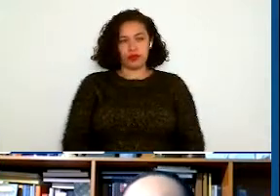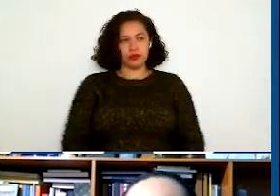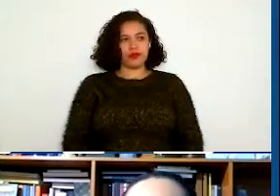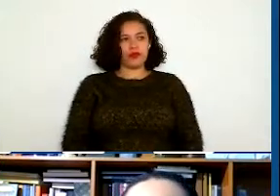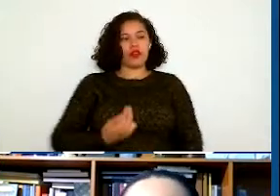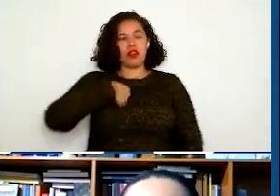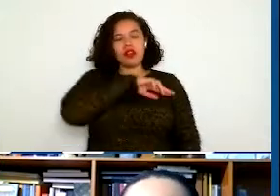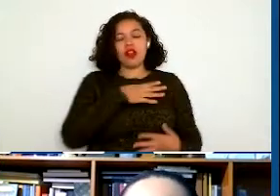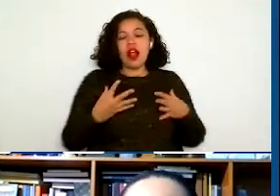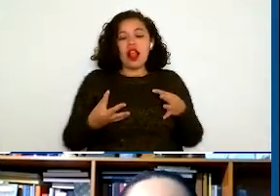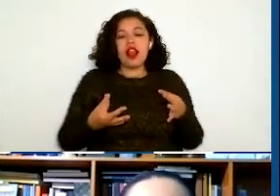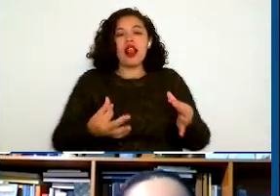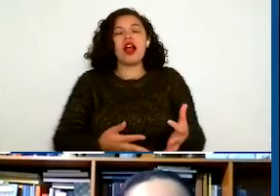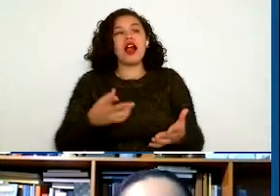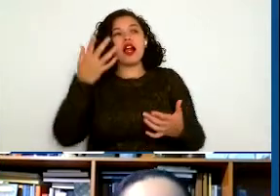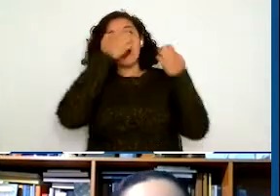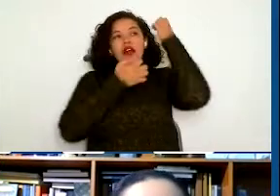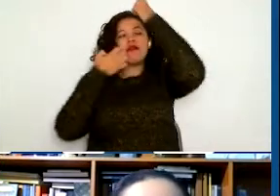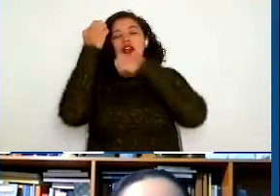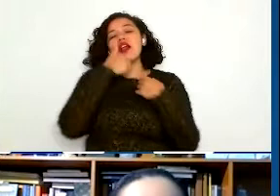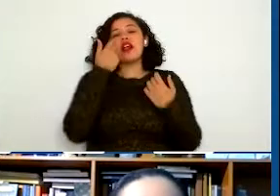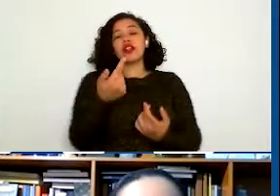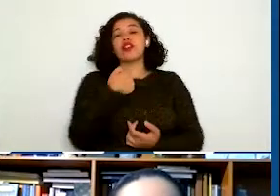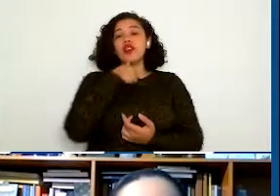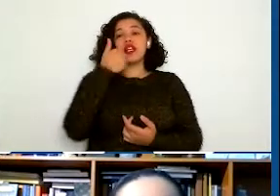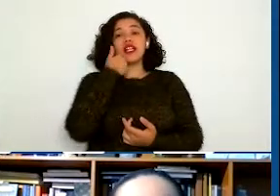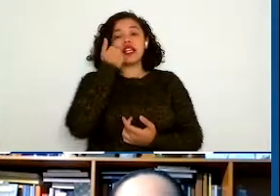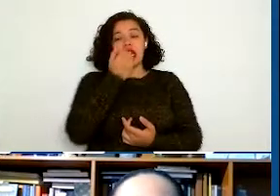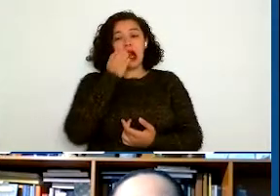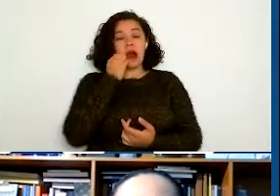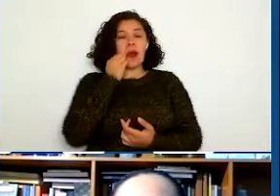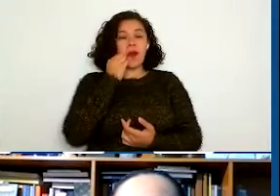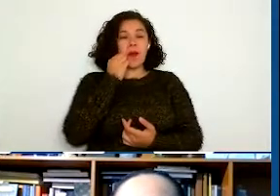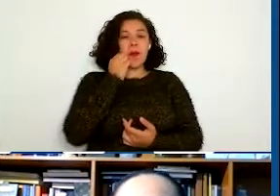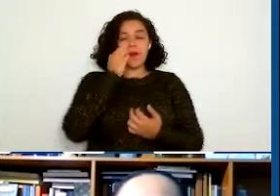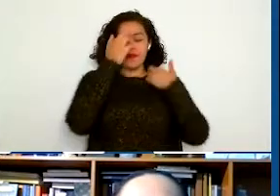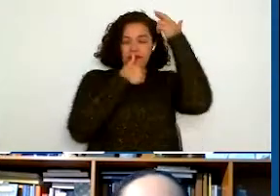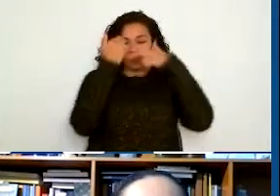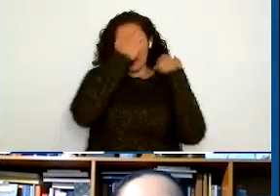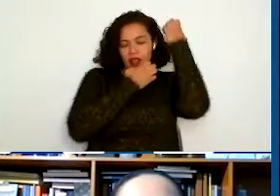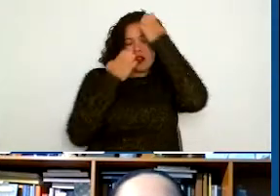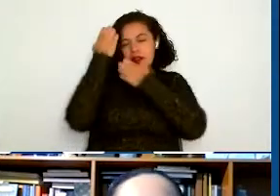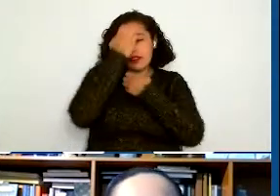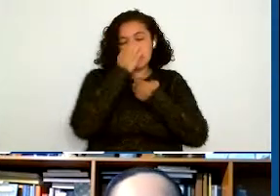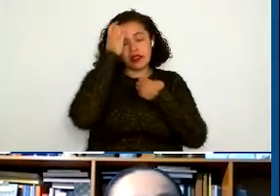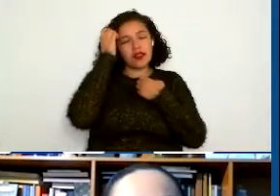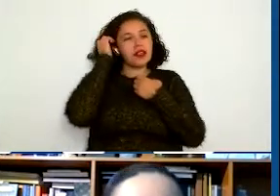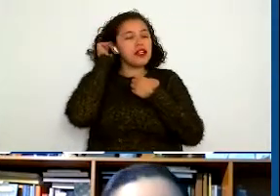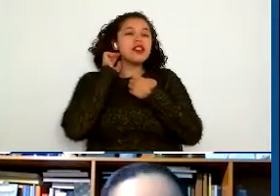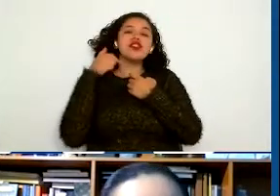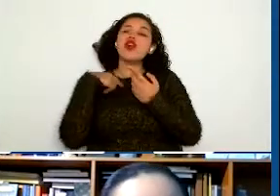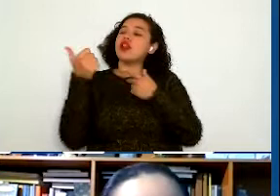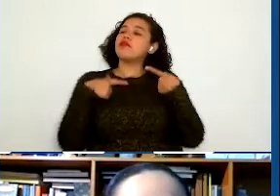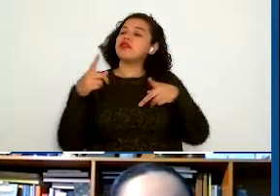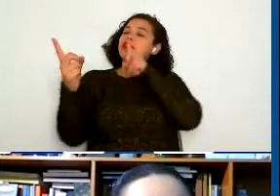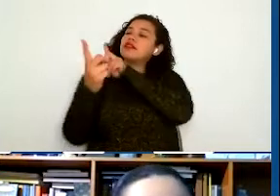evaluar la calidad si lo que deseo justamente analizar y evaluar es esa interacción que tengo con otra